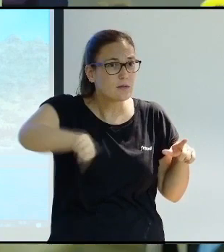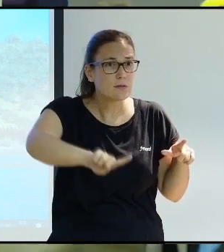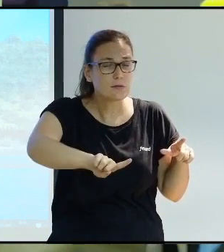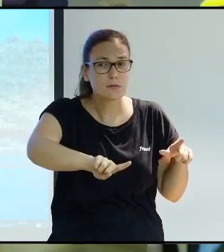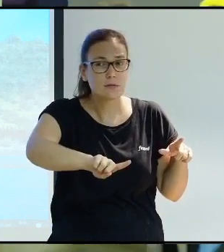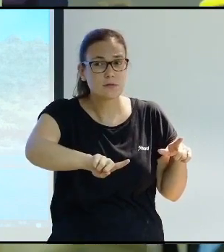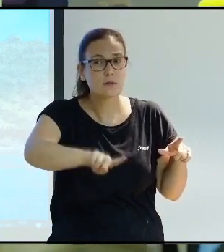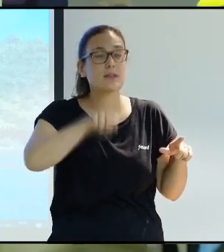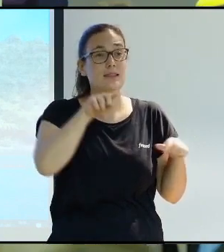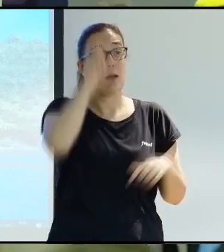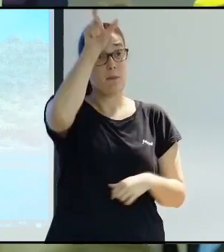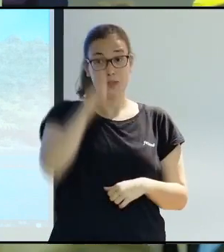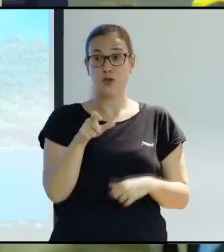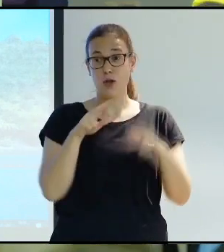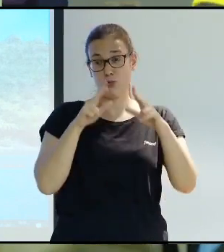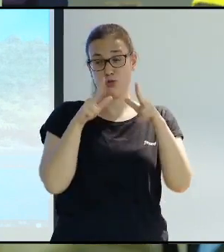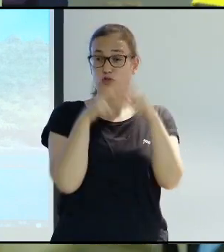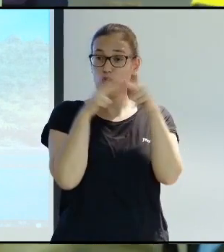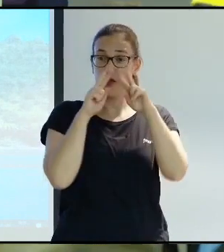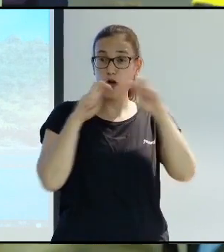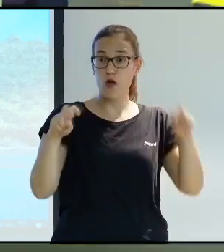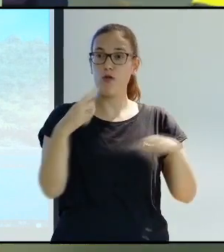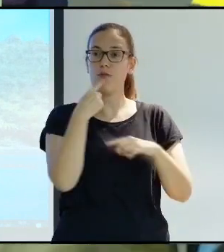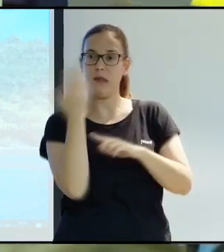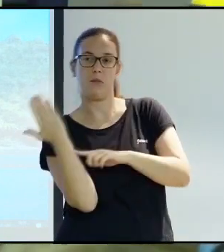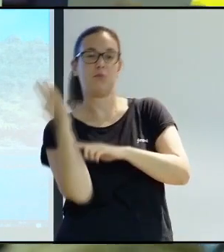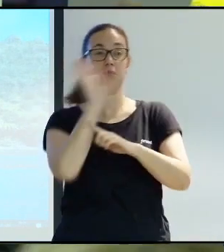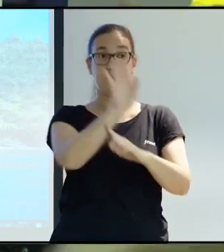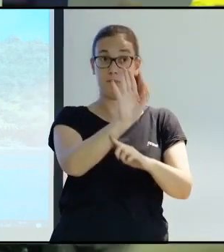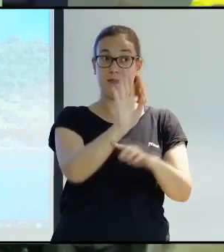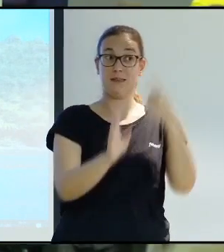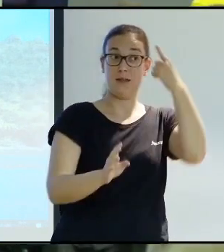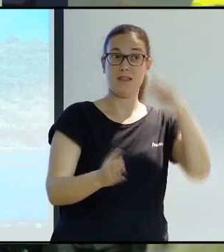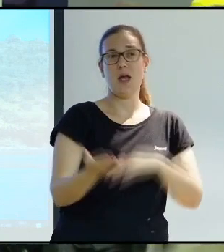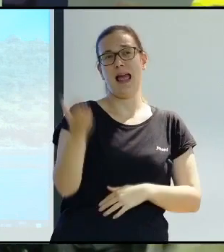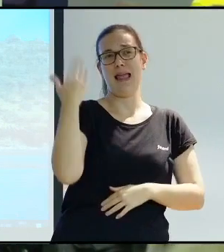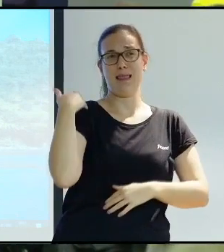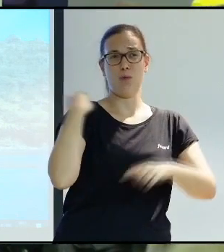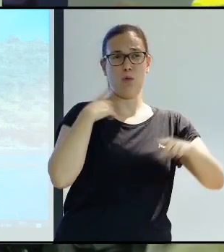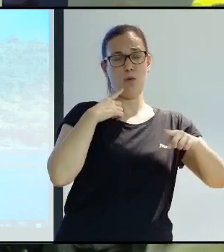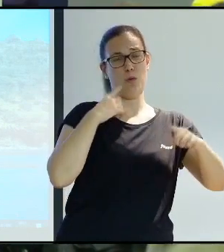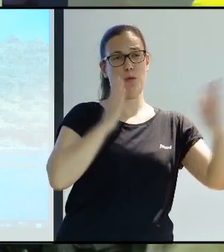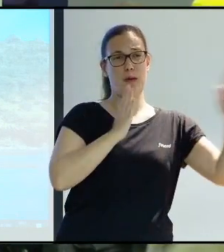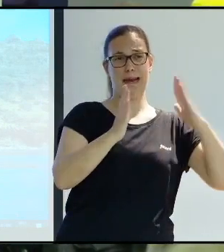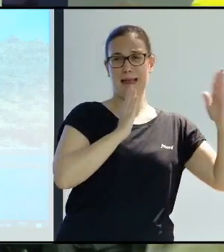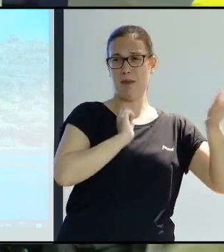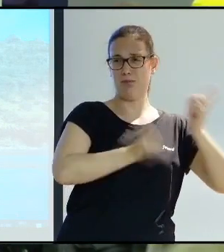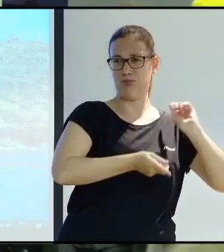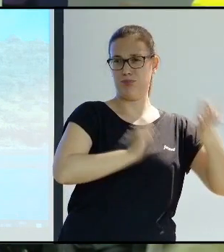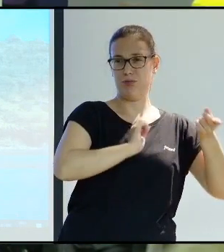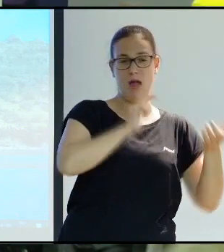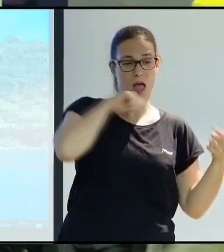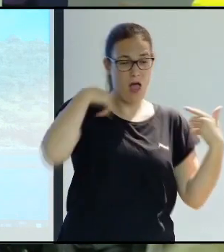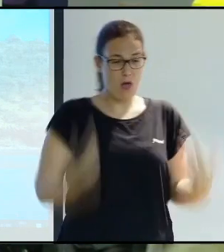Que planteó que en la transición del antiguo régimen a la modernidad, lo que se dio es